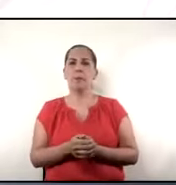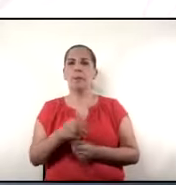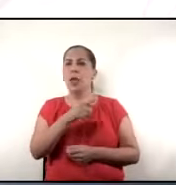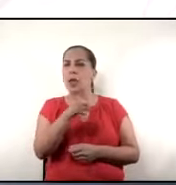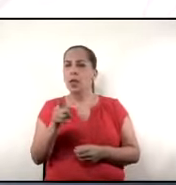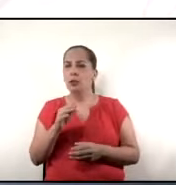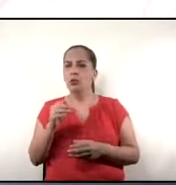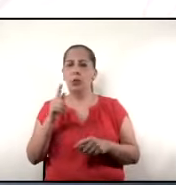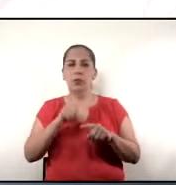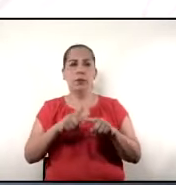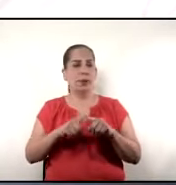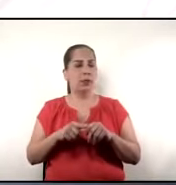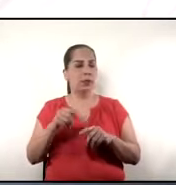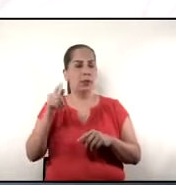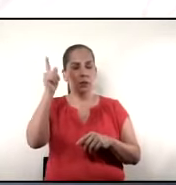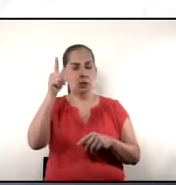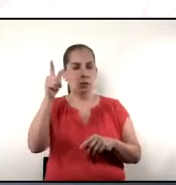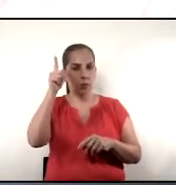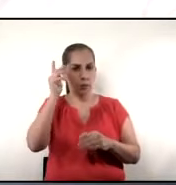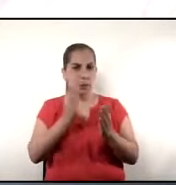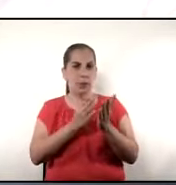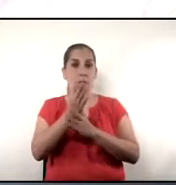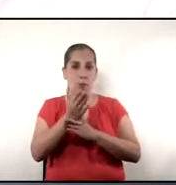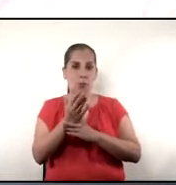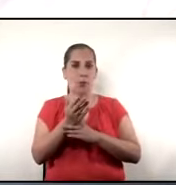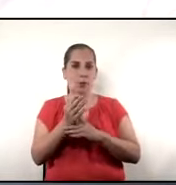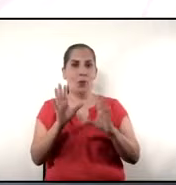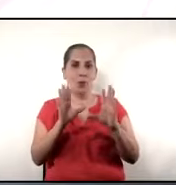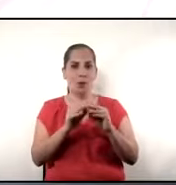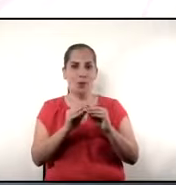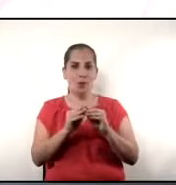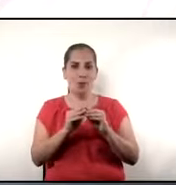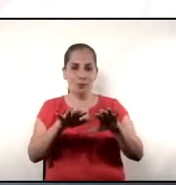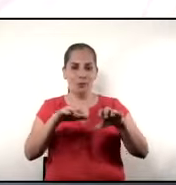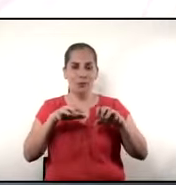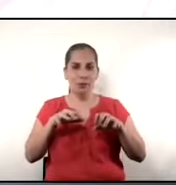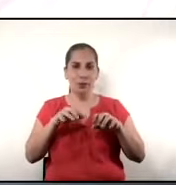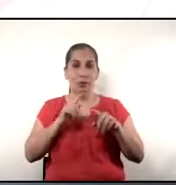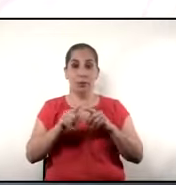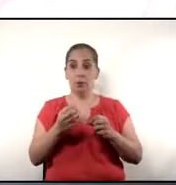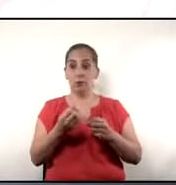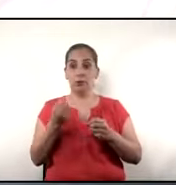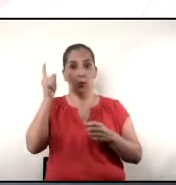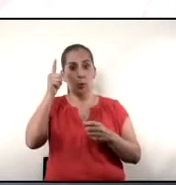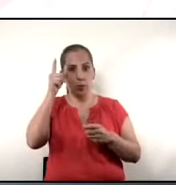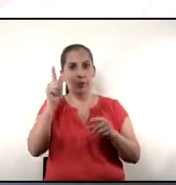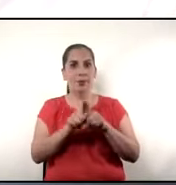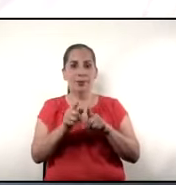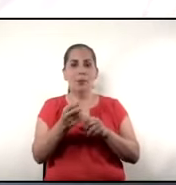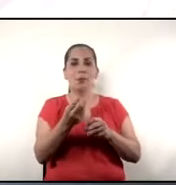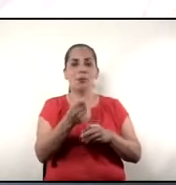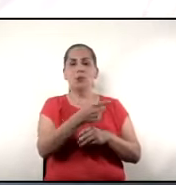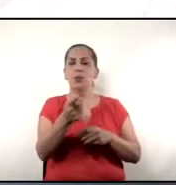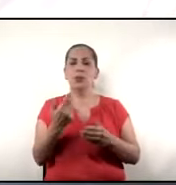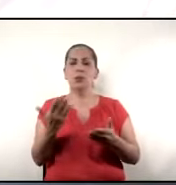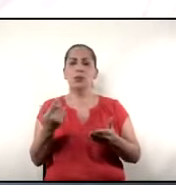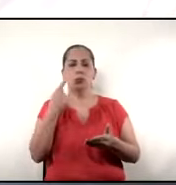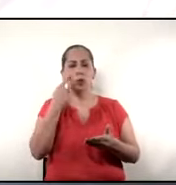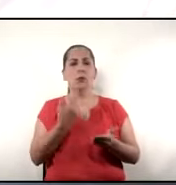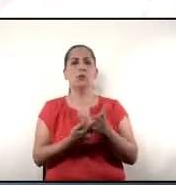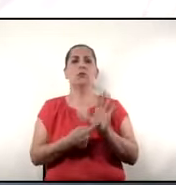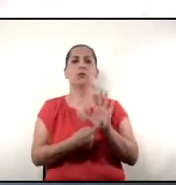depende, obviamente, de lo que se haga a través del Congreso. Pero obviamente muchas de esas cosas que usted ha expuesto esta noche